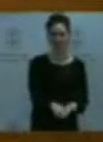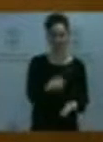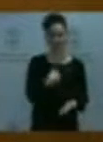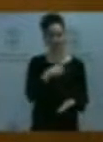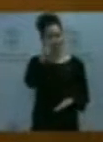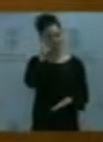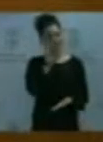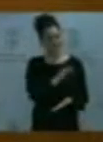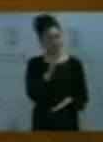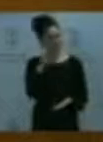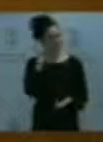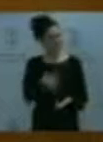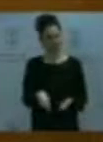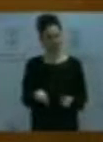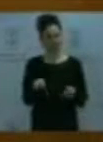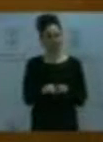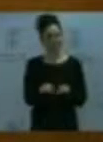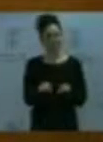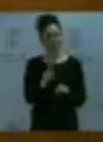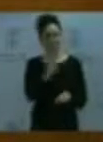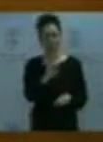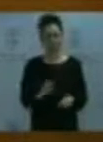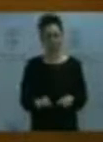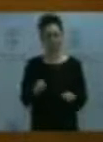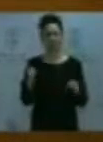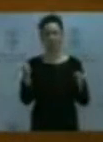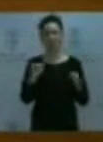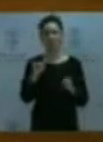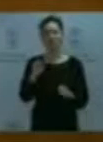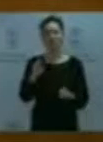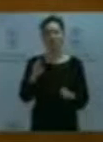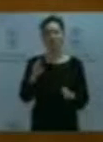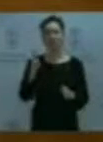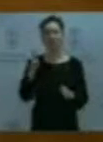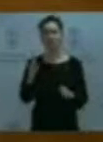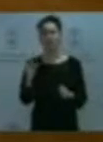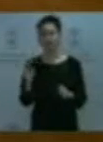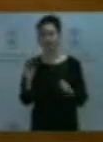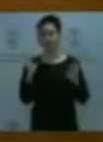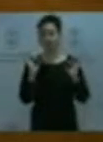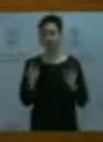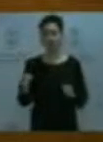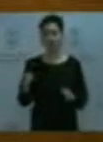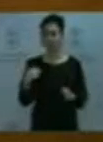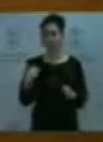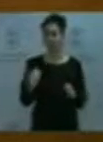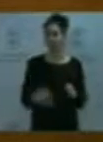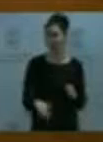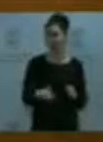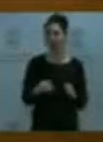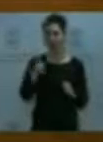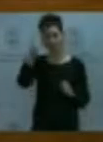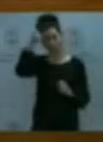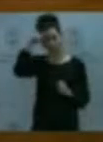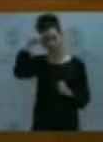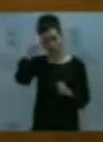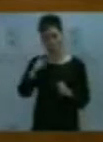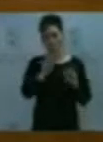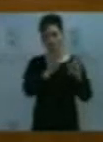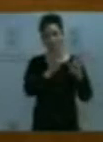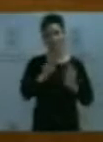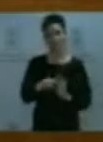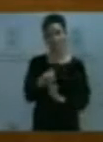del IRPF, si bien el del malvado Montoro empieza en el 9,5 para las menores rentas y